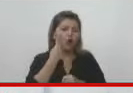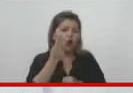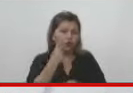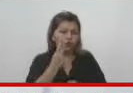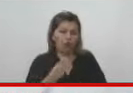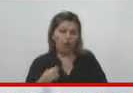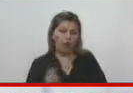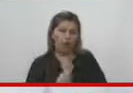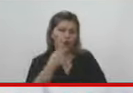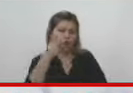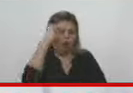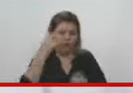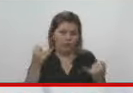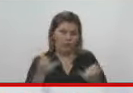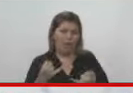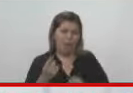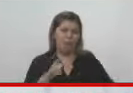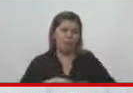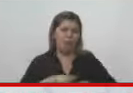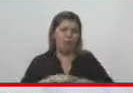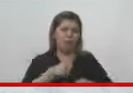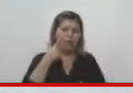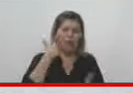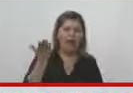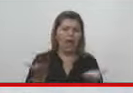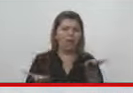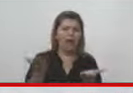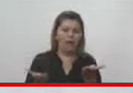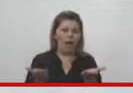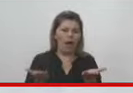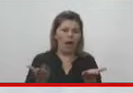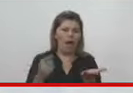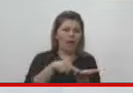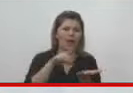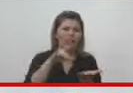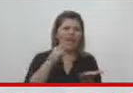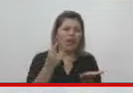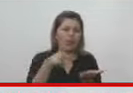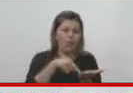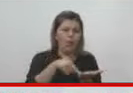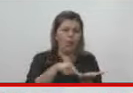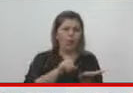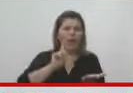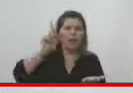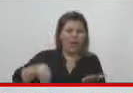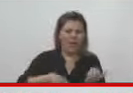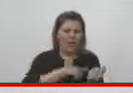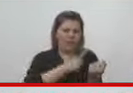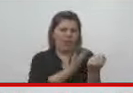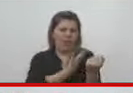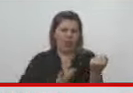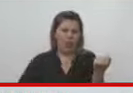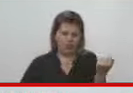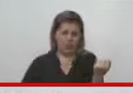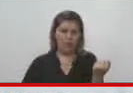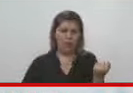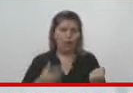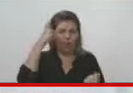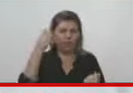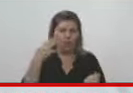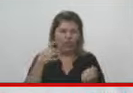de la Nación a la hora de evaluar los DNU emitidos por el Poder Ejecutivo Nacional. Me